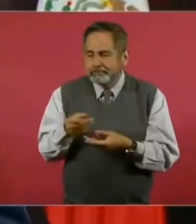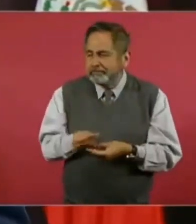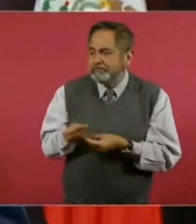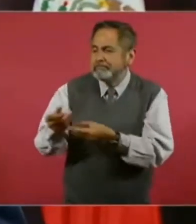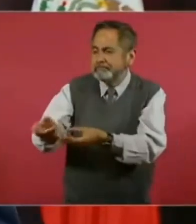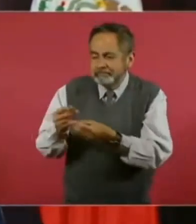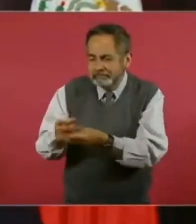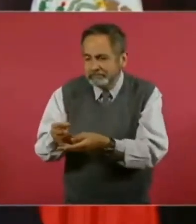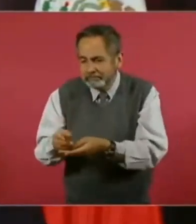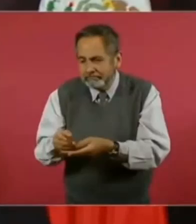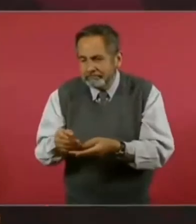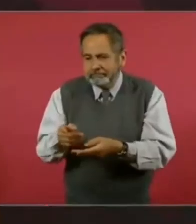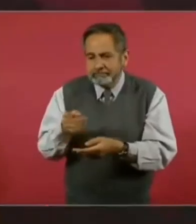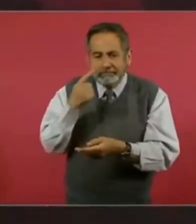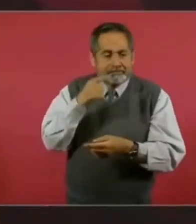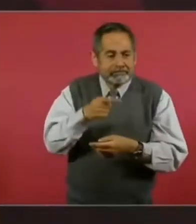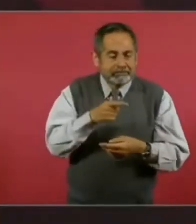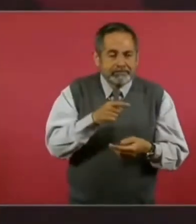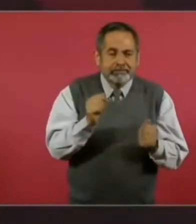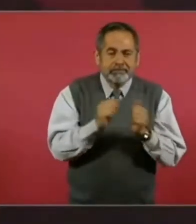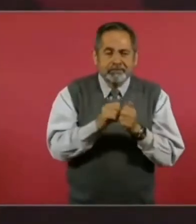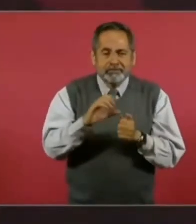Es hasta